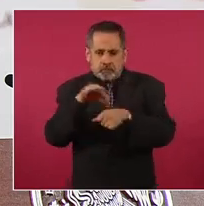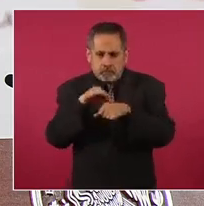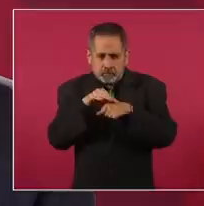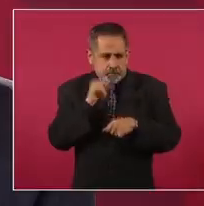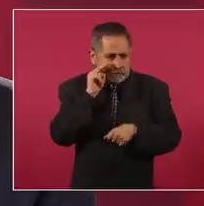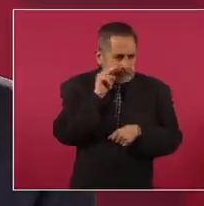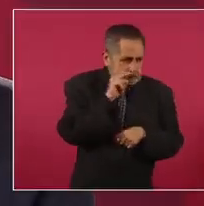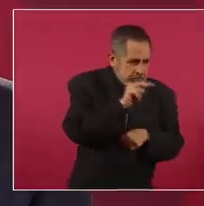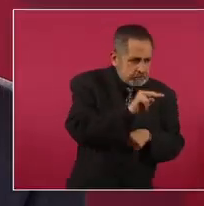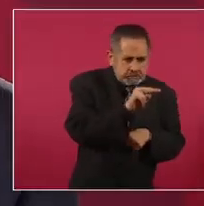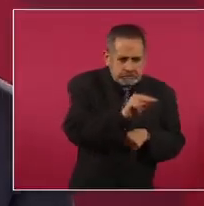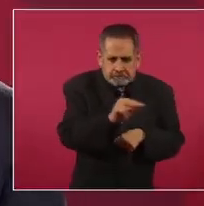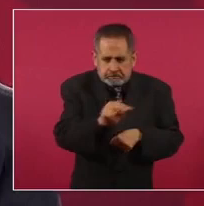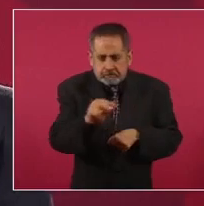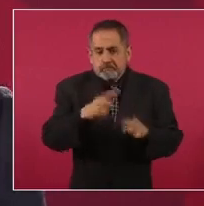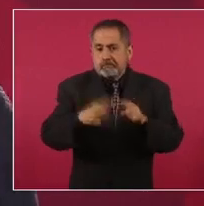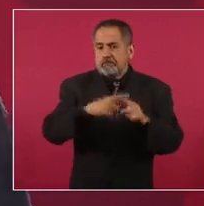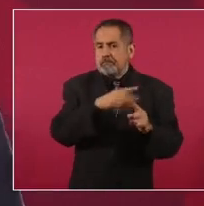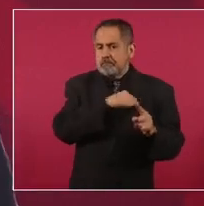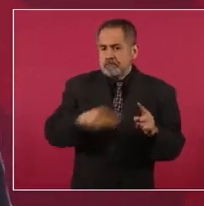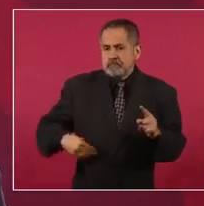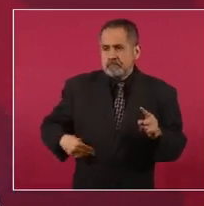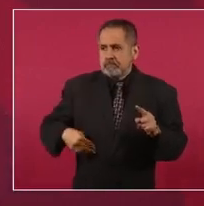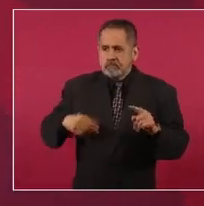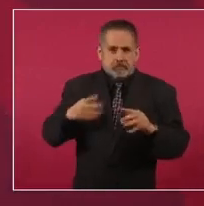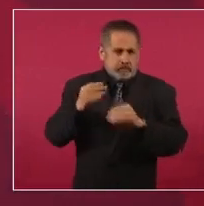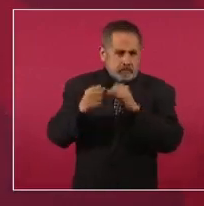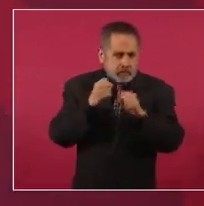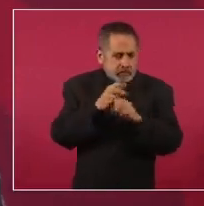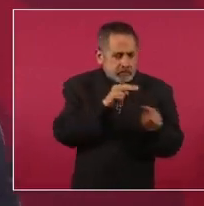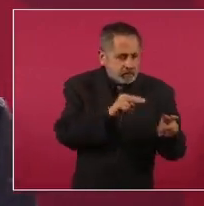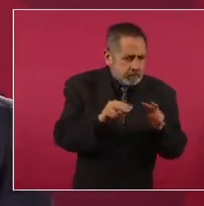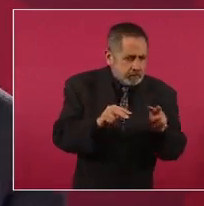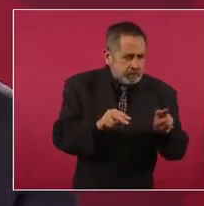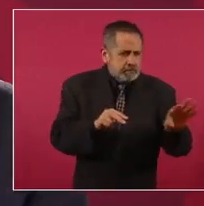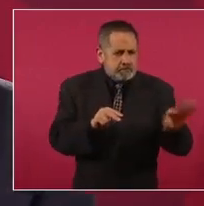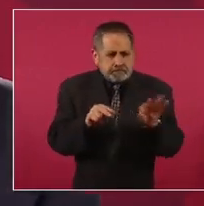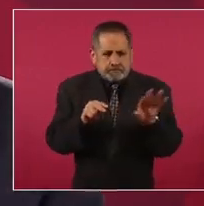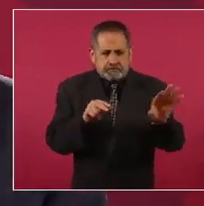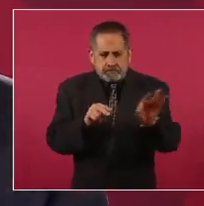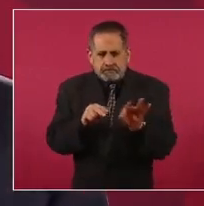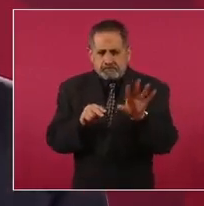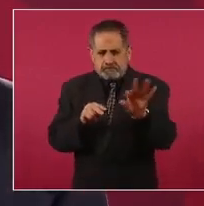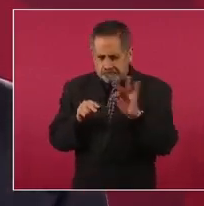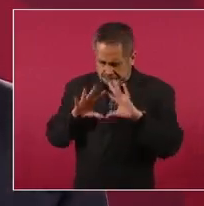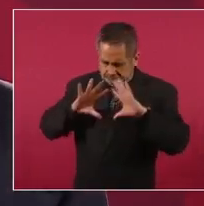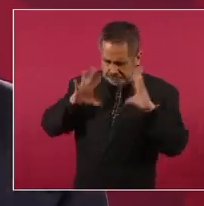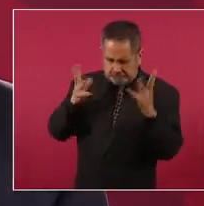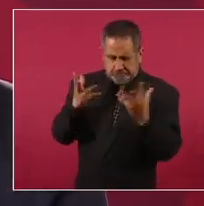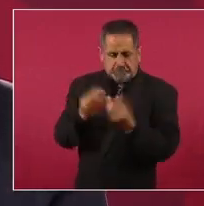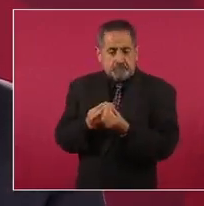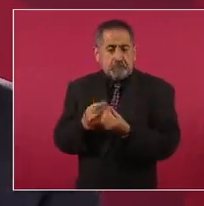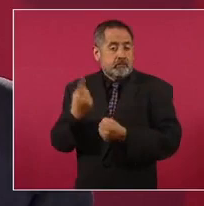años en distintos municipios y el análisis de los metadatos. De estos